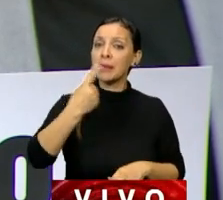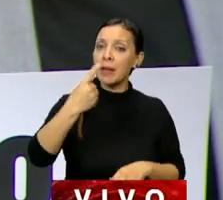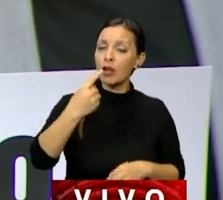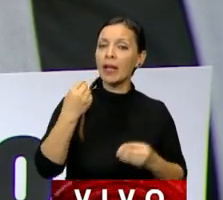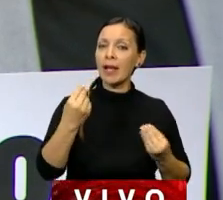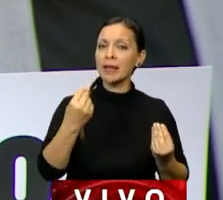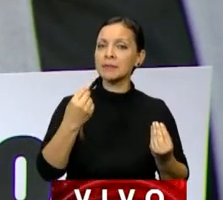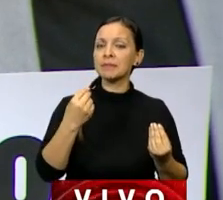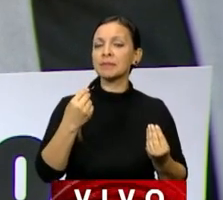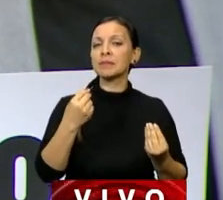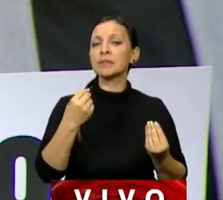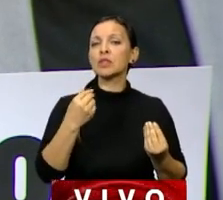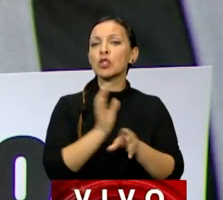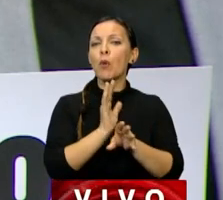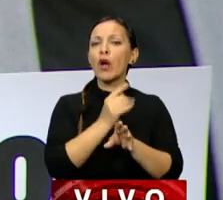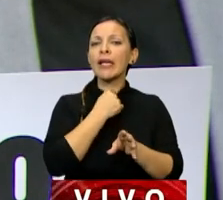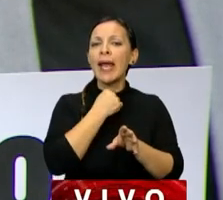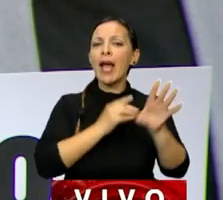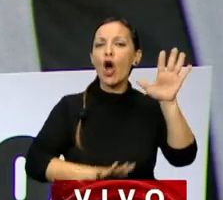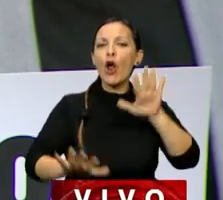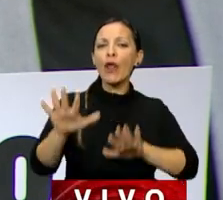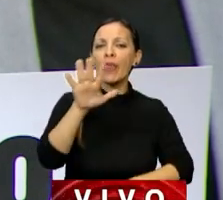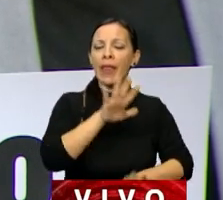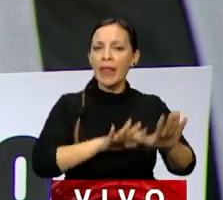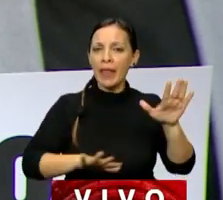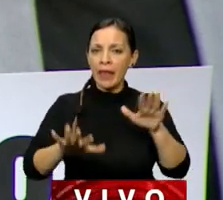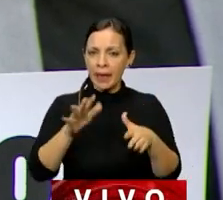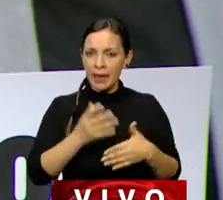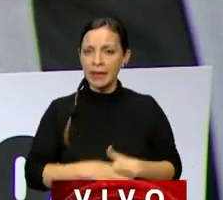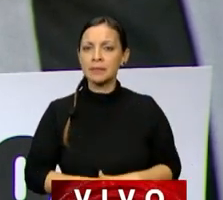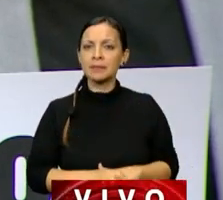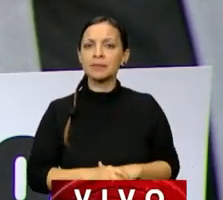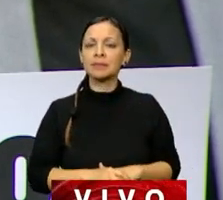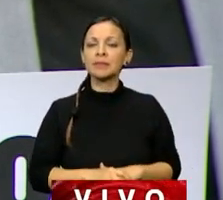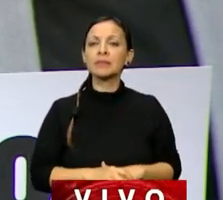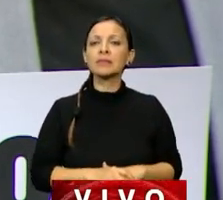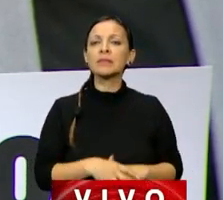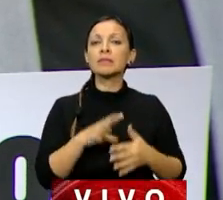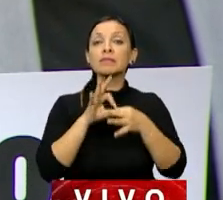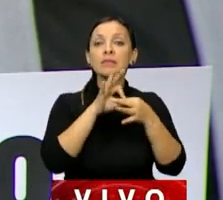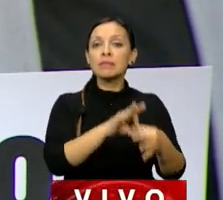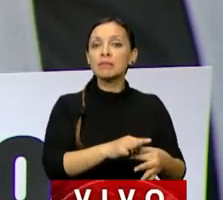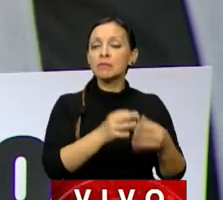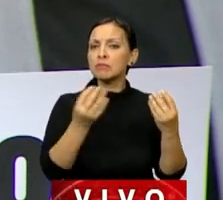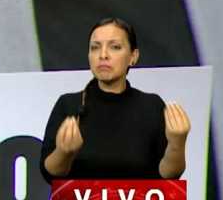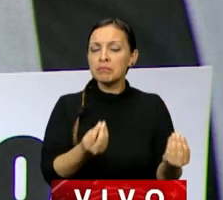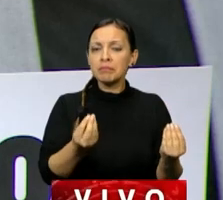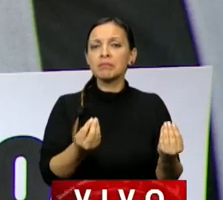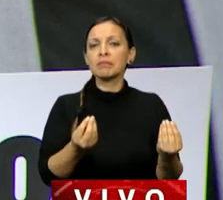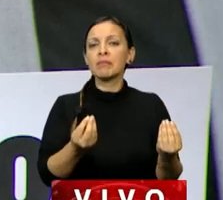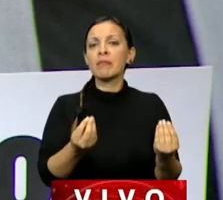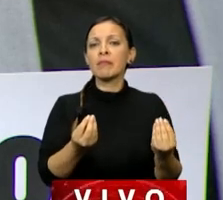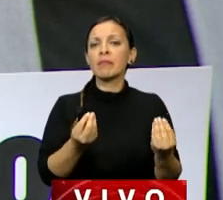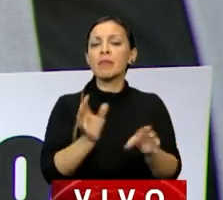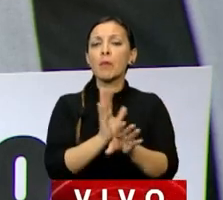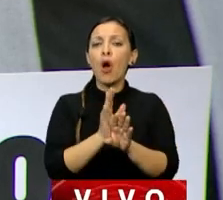un llamado al orden que tiene que ver justamente no con el orden de, por ejemplo, frenar